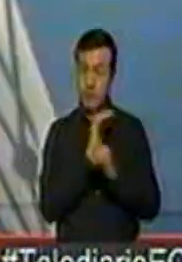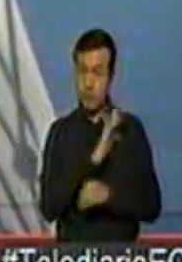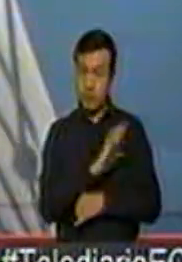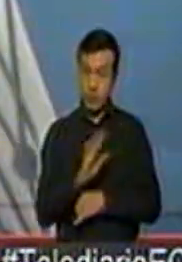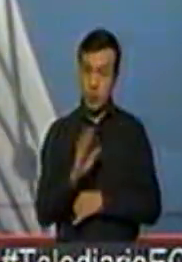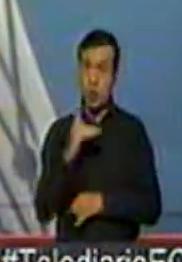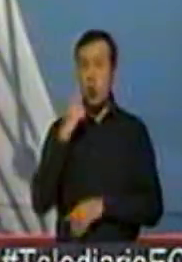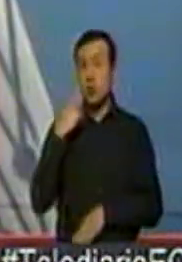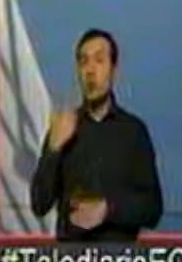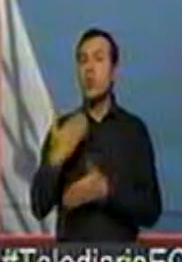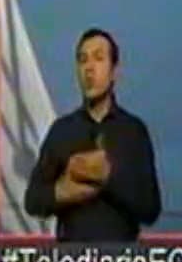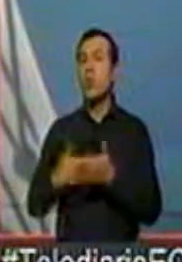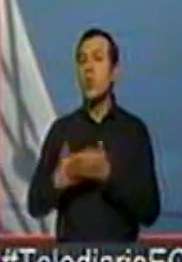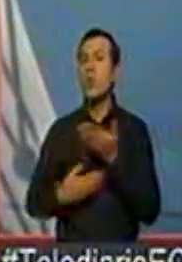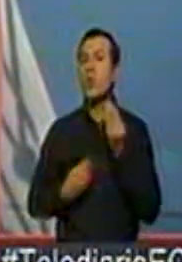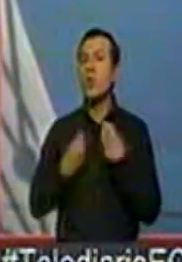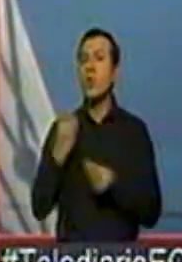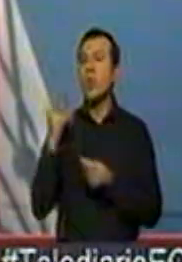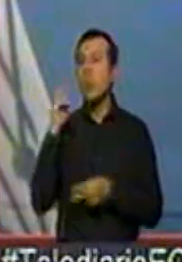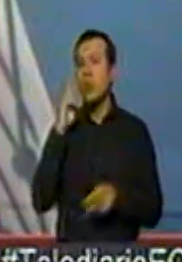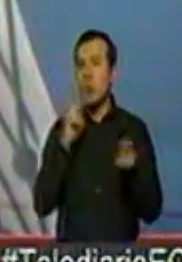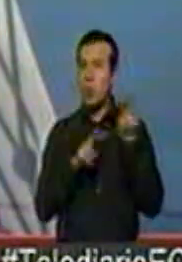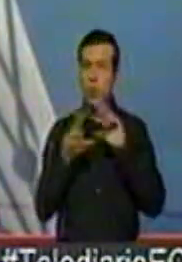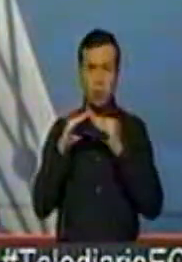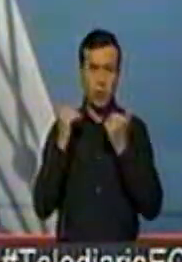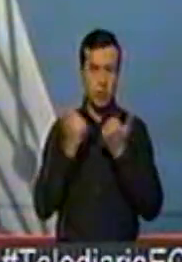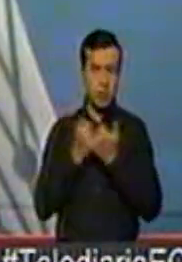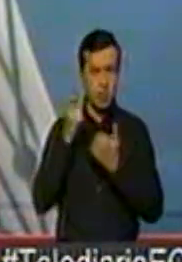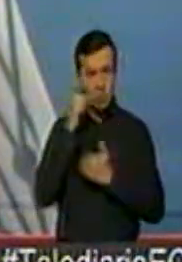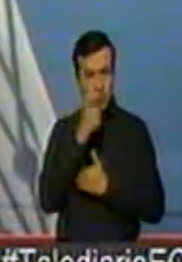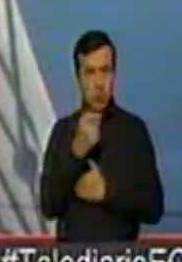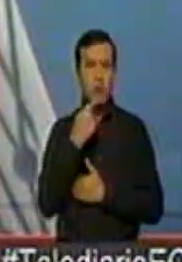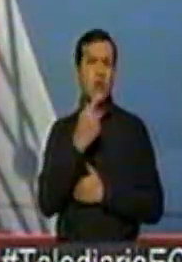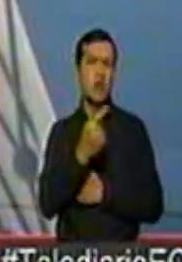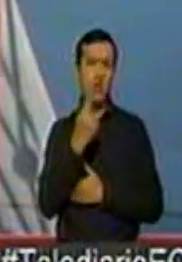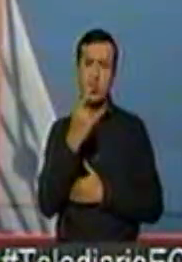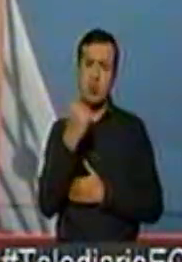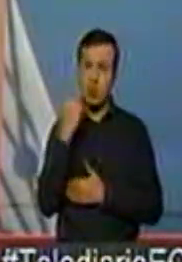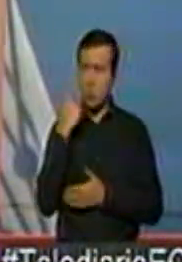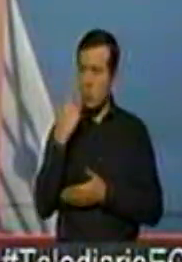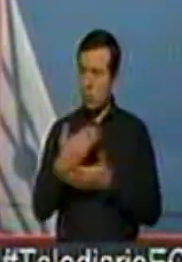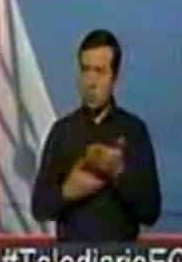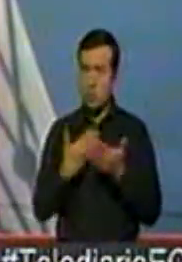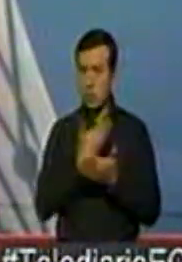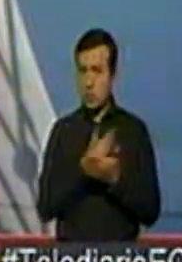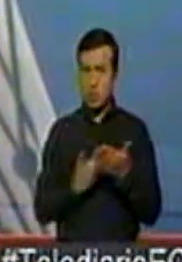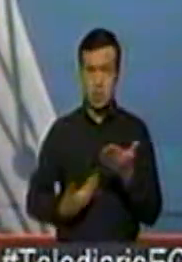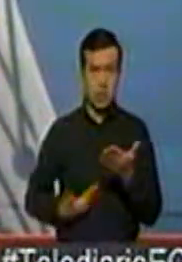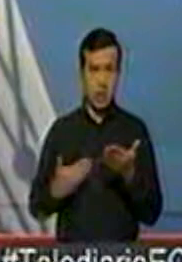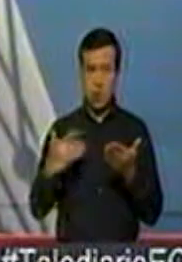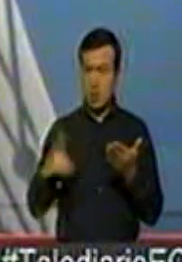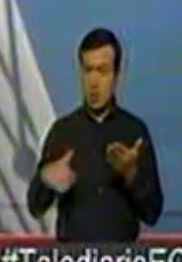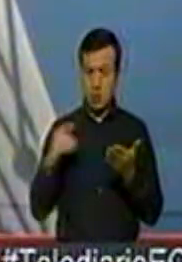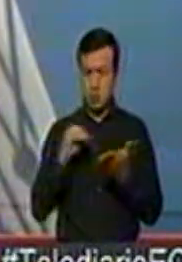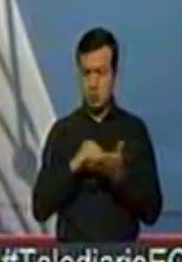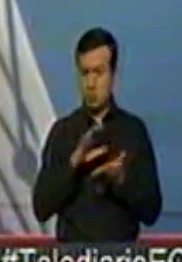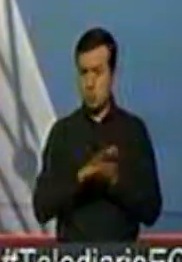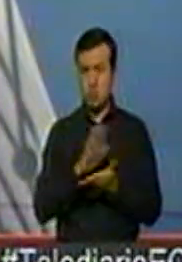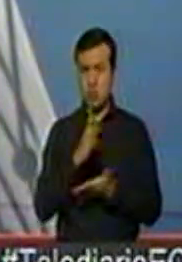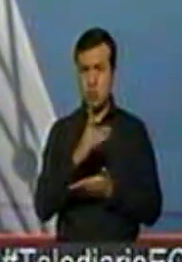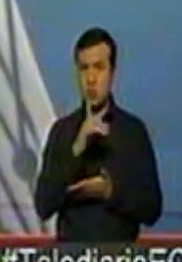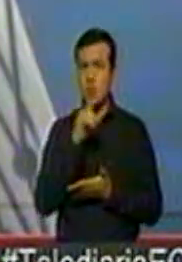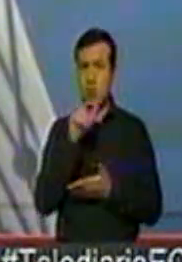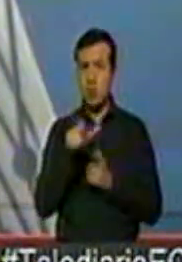son los documentos que fueron analizados por la Comisión de Fiscalización? Usted dice, en ninguno se menciona al presidente de la República, Lenín Moreno. ¿A quiénes